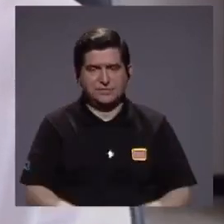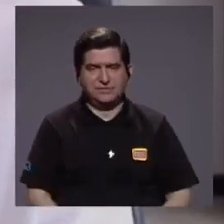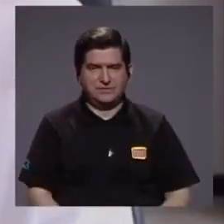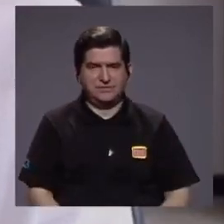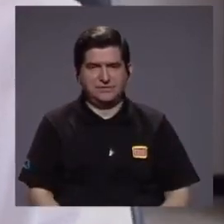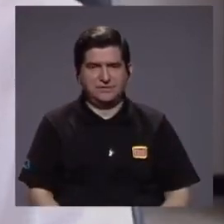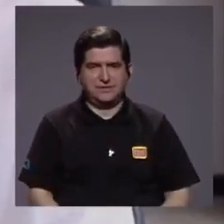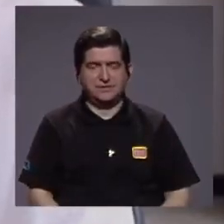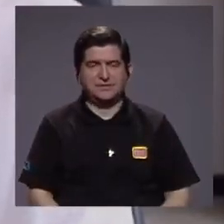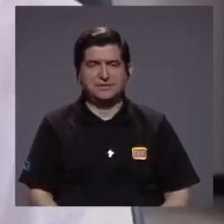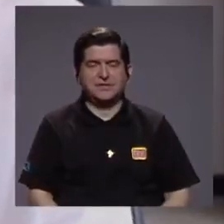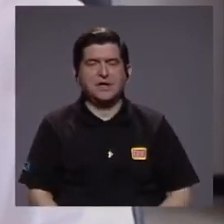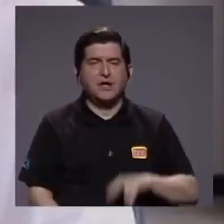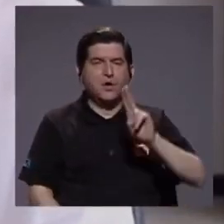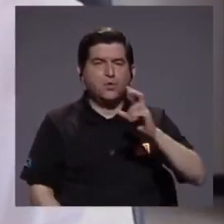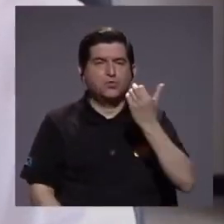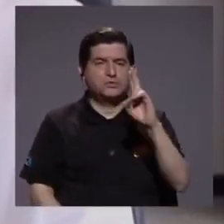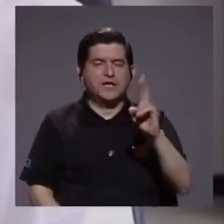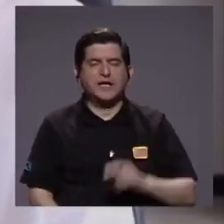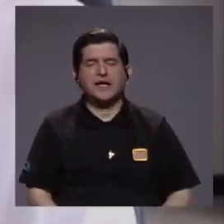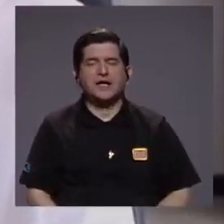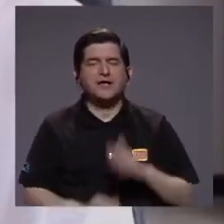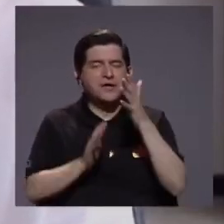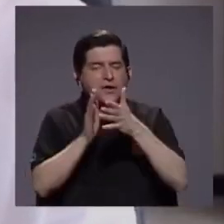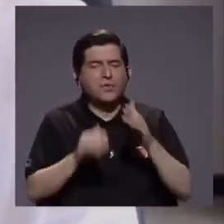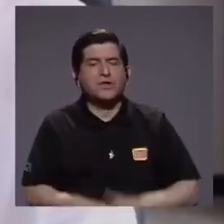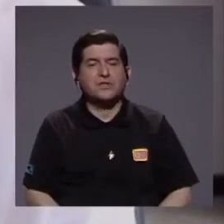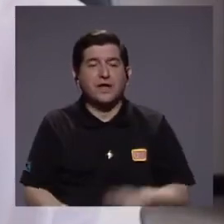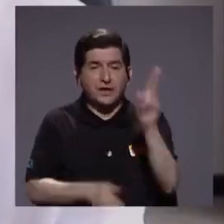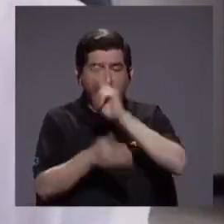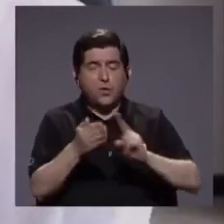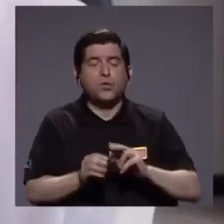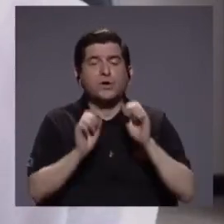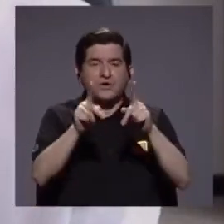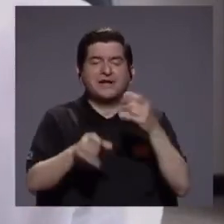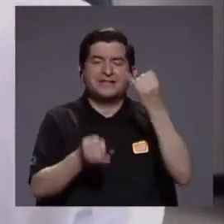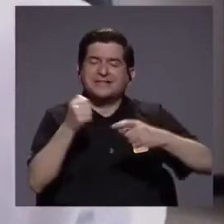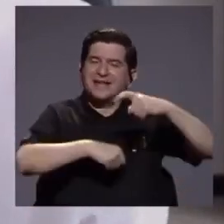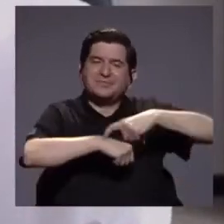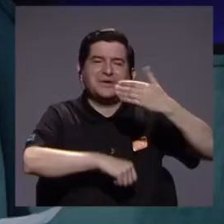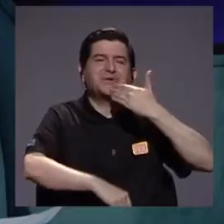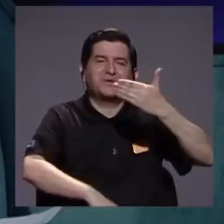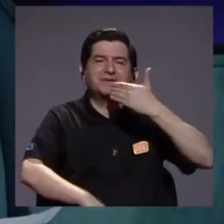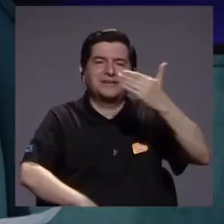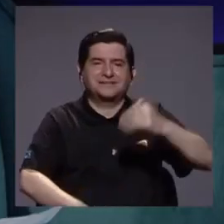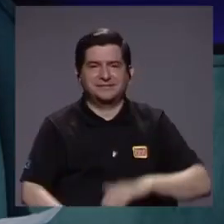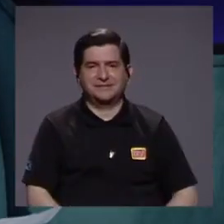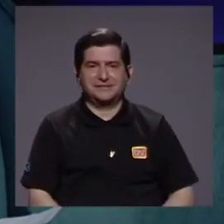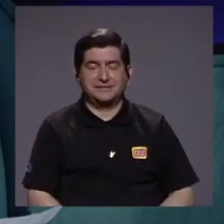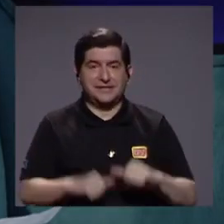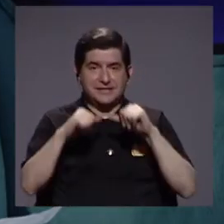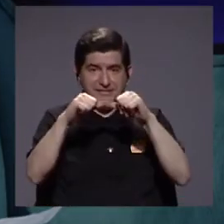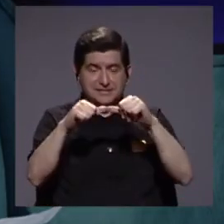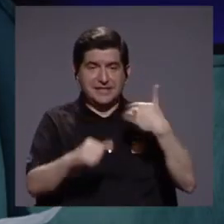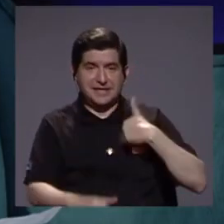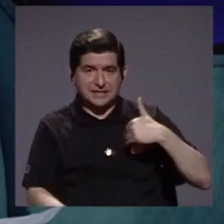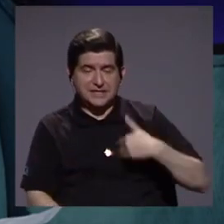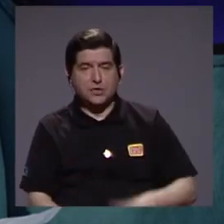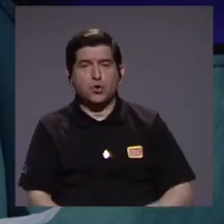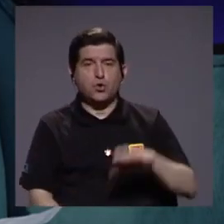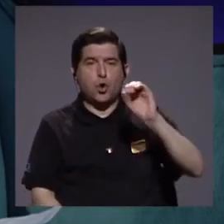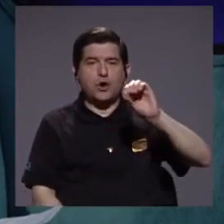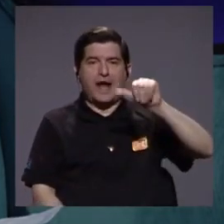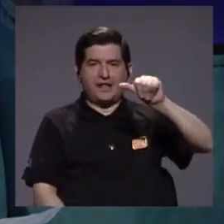estimados estudiantes, cuidemos la UCR, es una universidad de oportunidades y ustedes representan. Muchas gracias. Continuamos con el señor